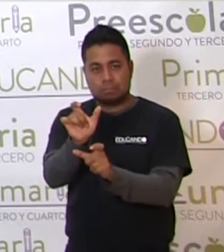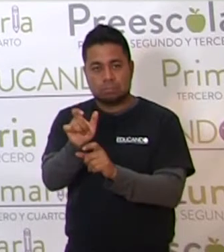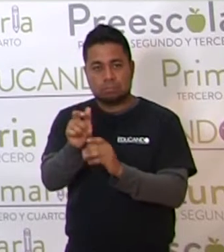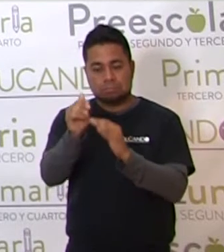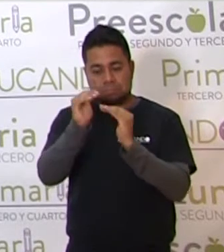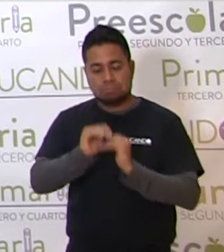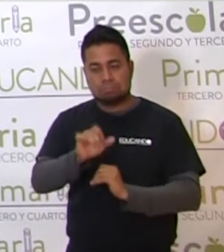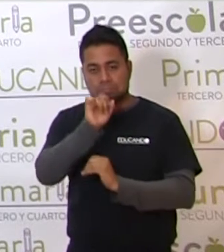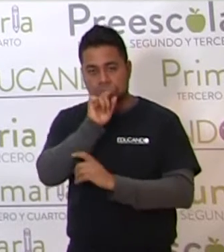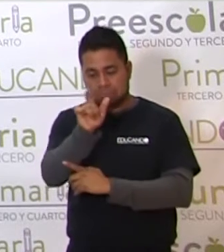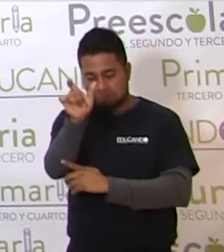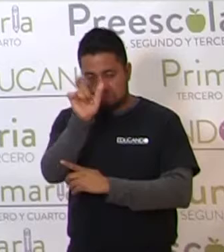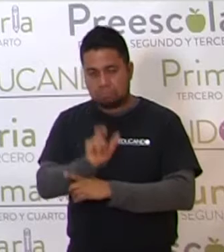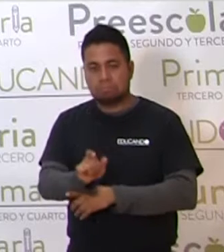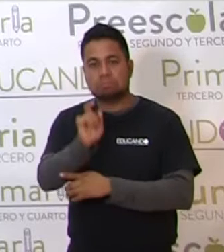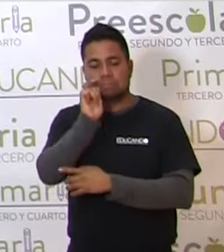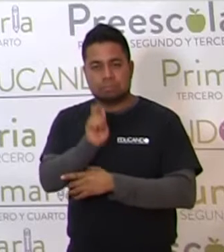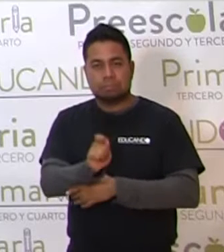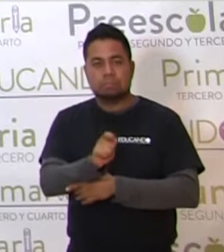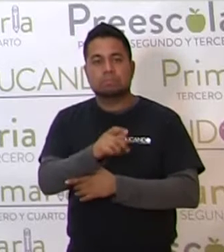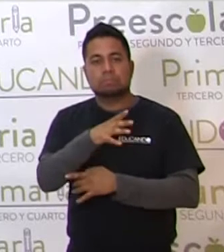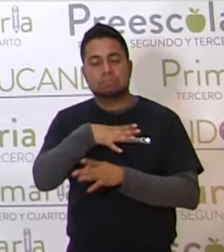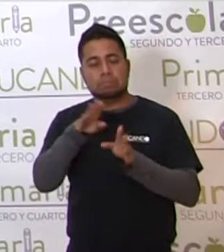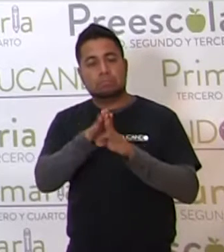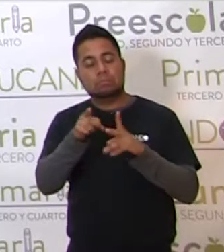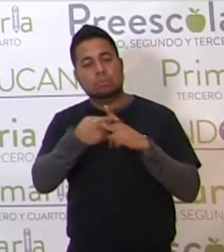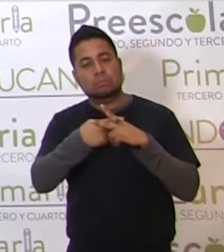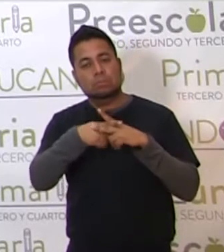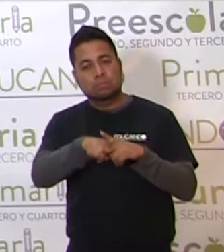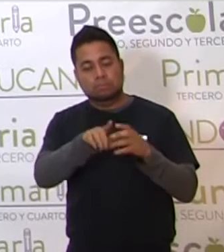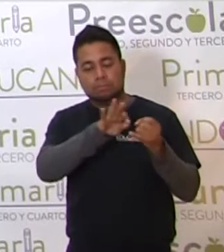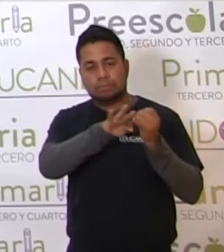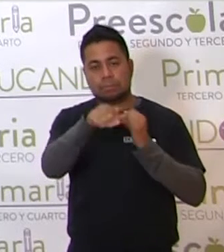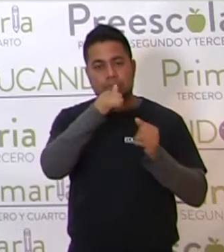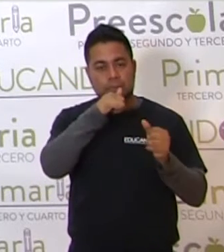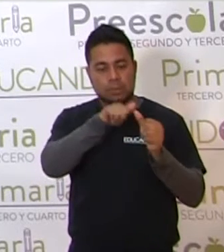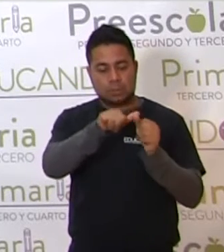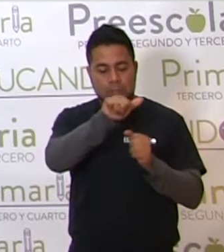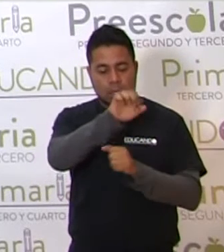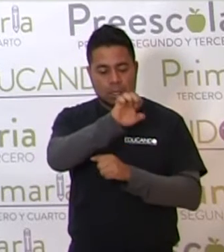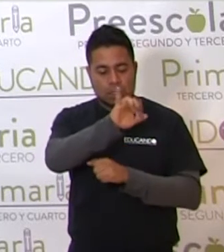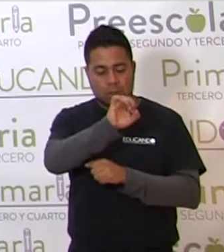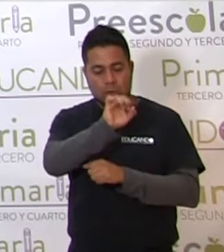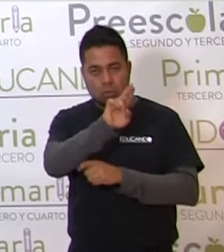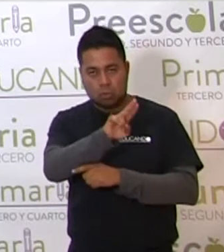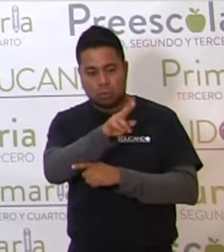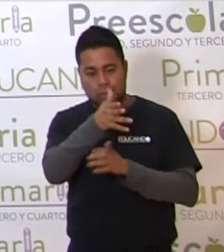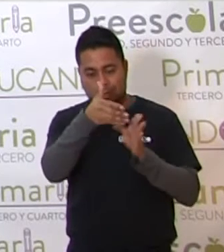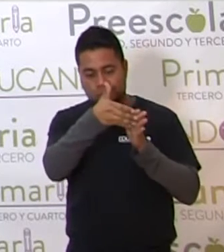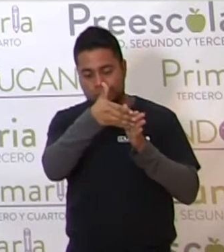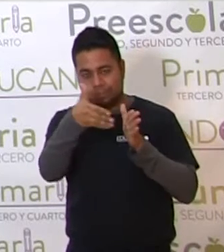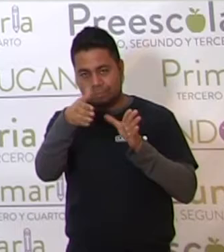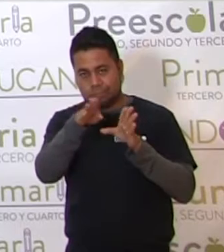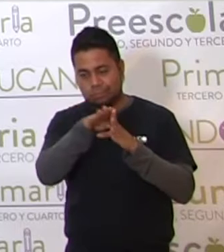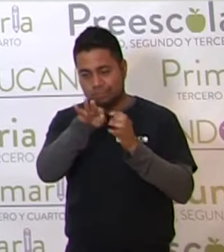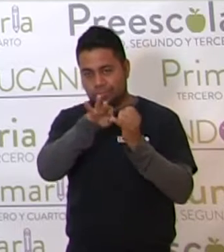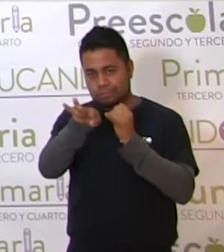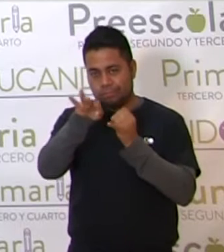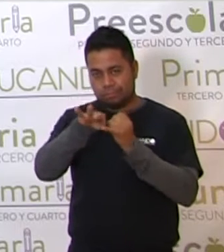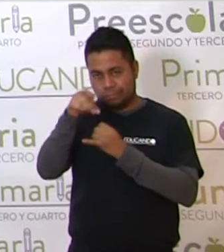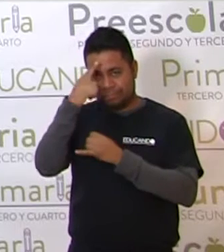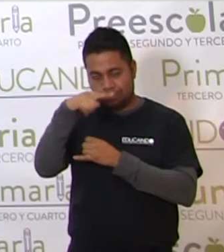esta que tenemos acá a partir de la última vocal acentuada bien y en la parte final